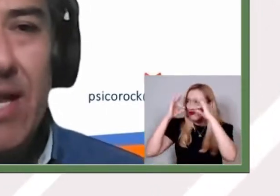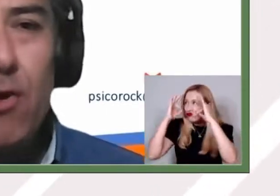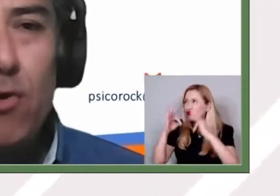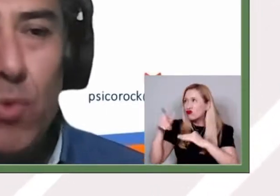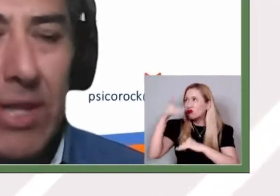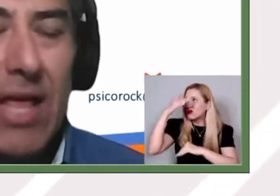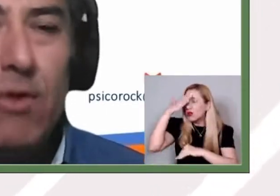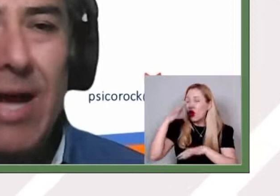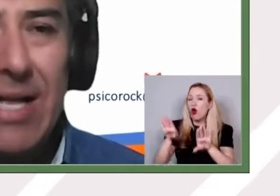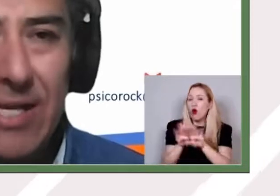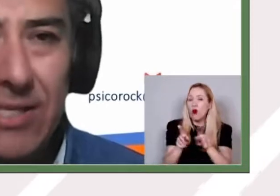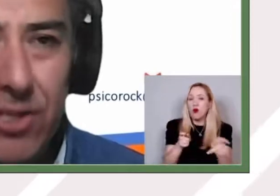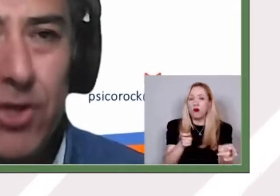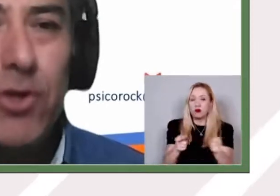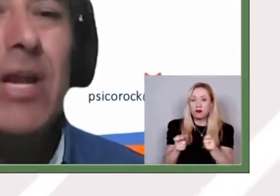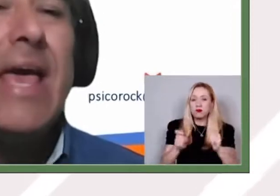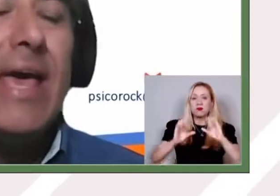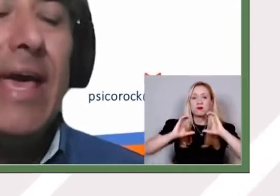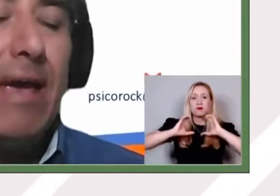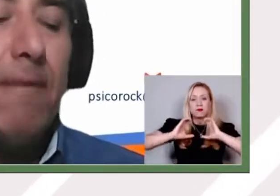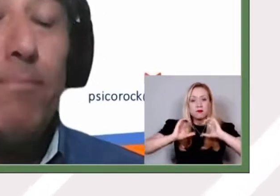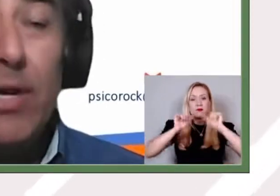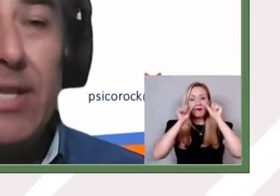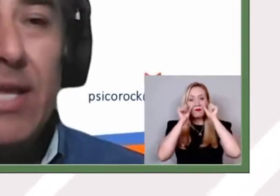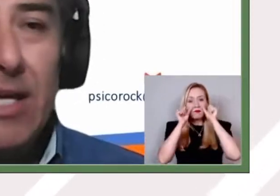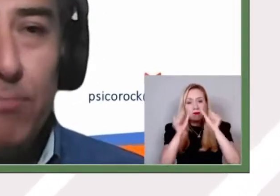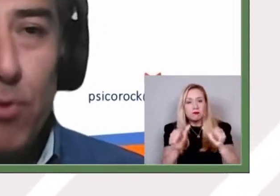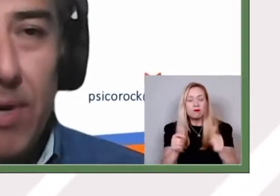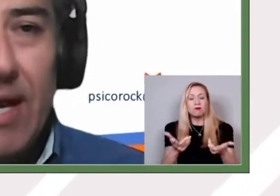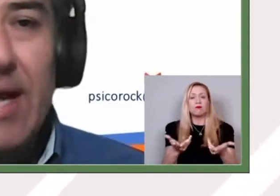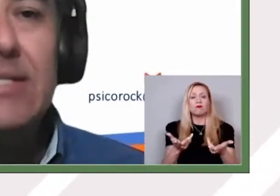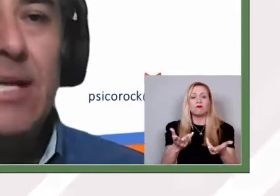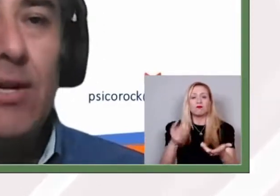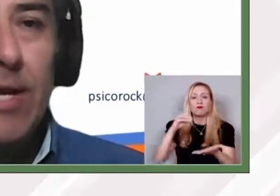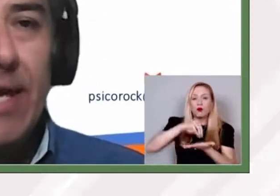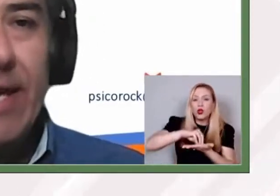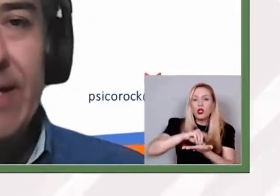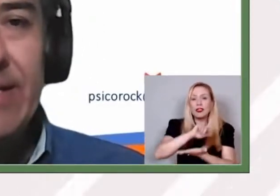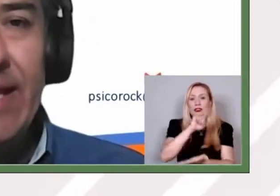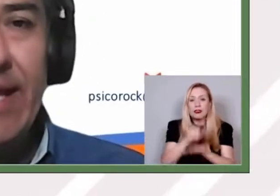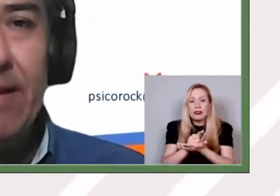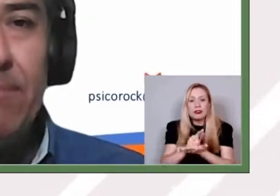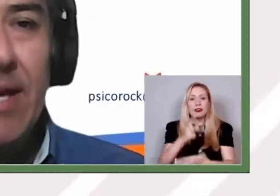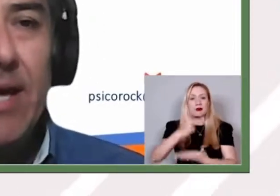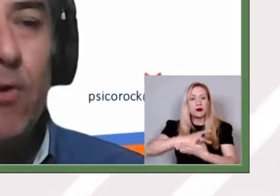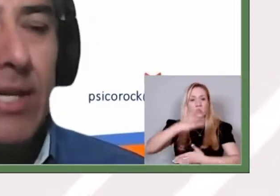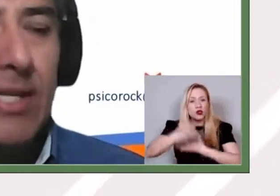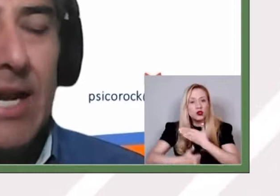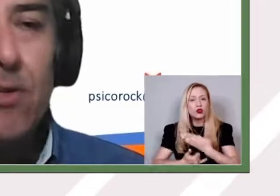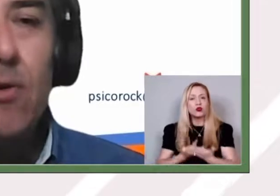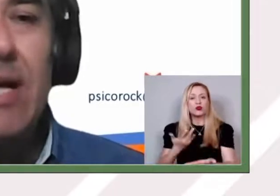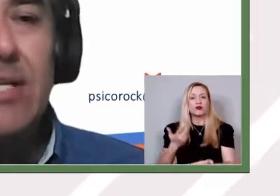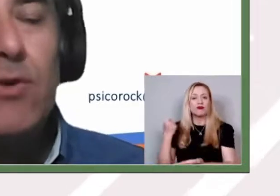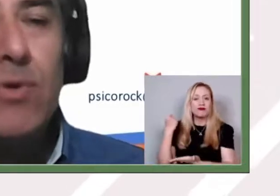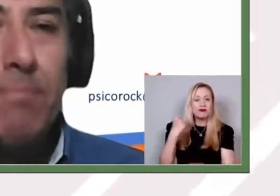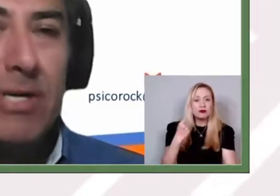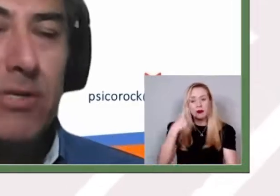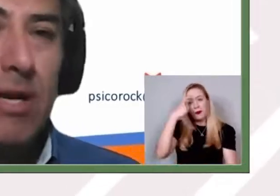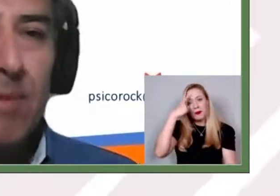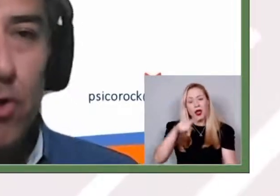el manejo, cuidado, atención, políticas públicas, de lo que es el manejo, el trato